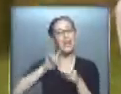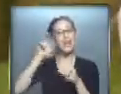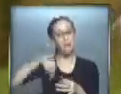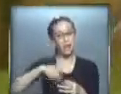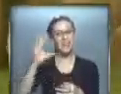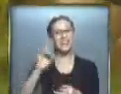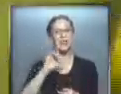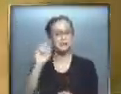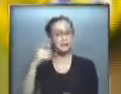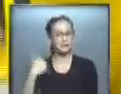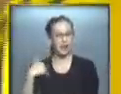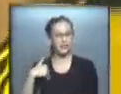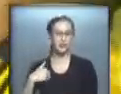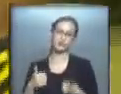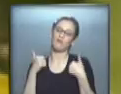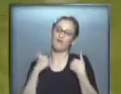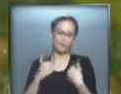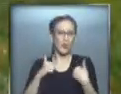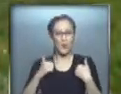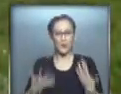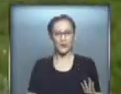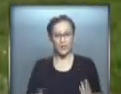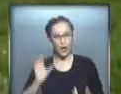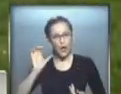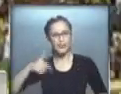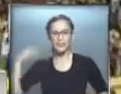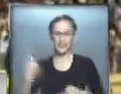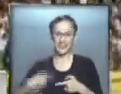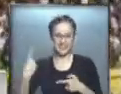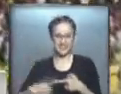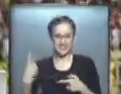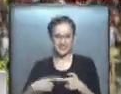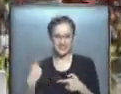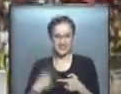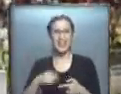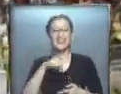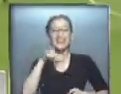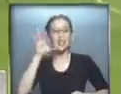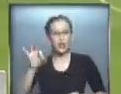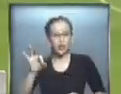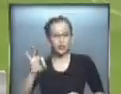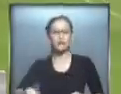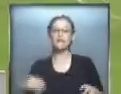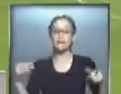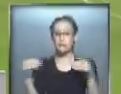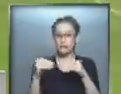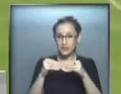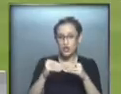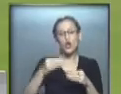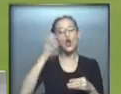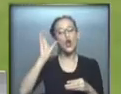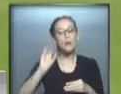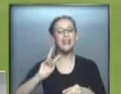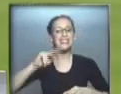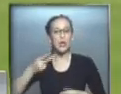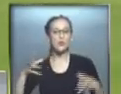argentino consiguiendo este gran objetivo para colombia así lo festejaba obviamente de gutiérrez y compañía colombia es el segundo equipo